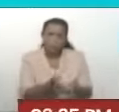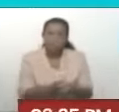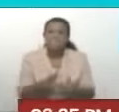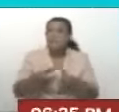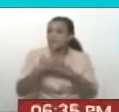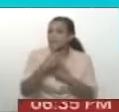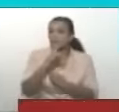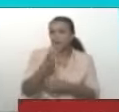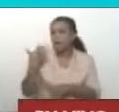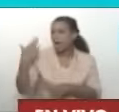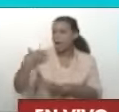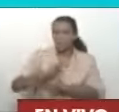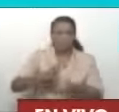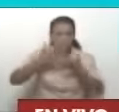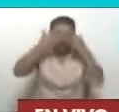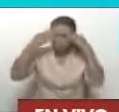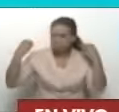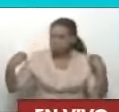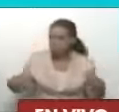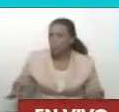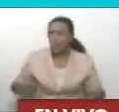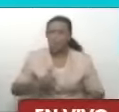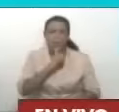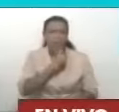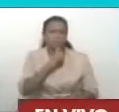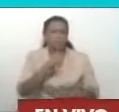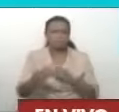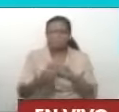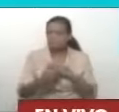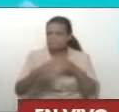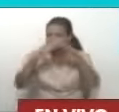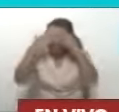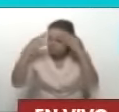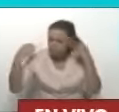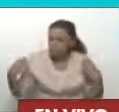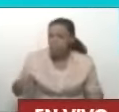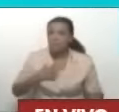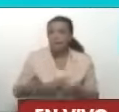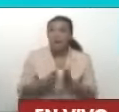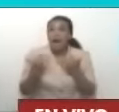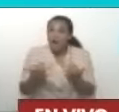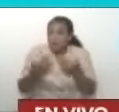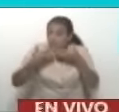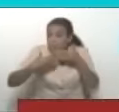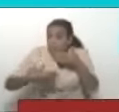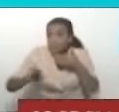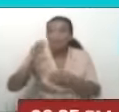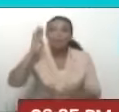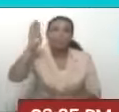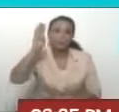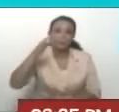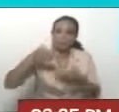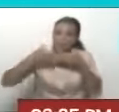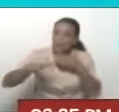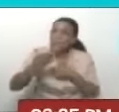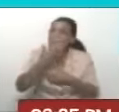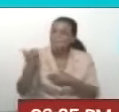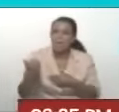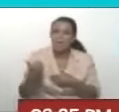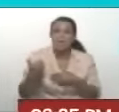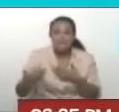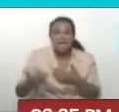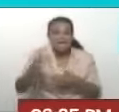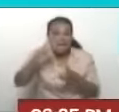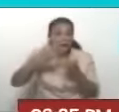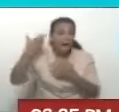situación más difícil, hemos pasado lo más duro y ahora lo que viene es el futuro y viene muchísimo mejor. Y si ya hemos pasado